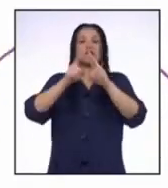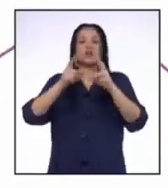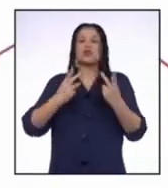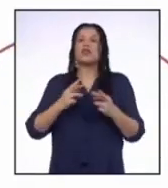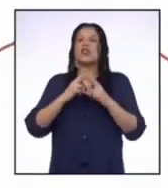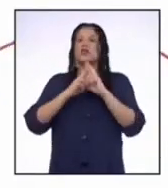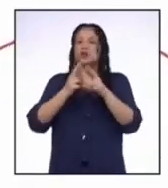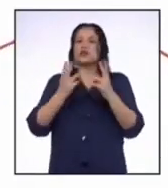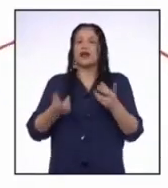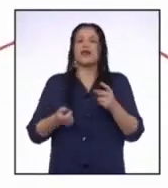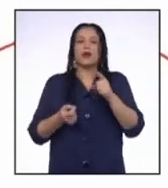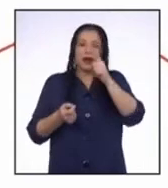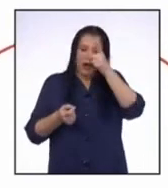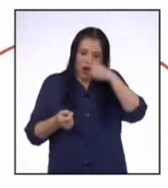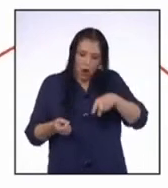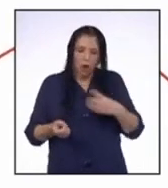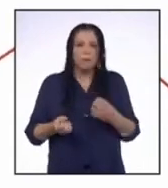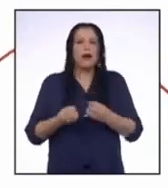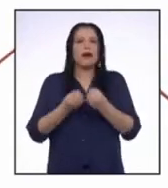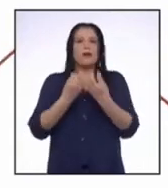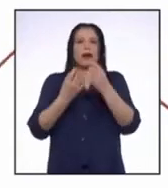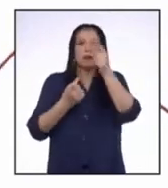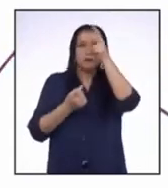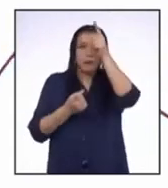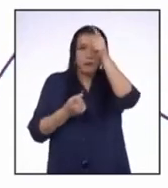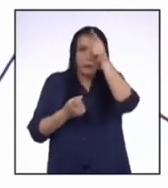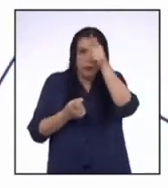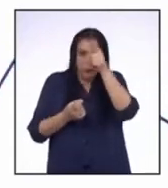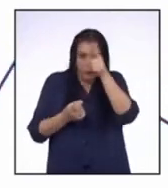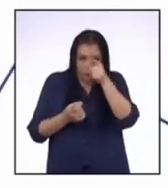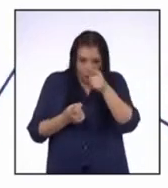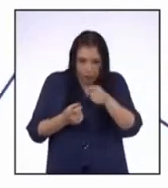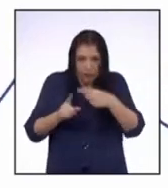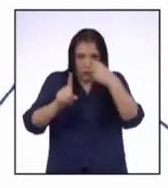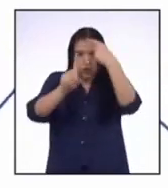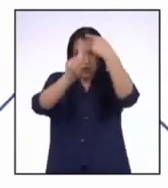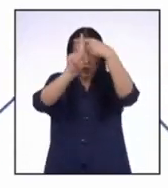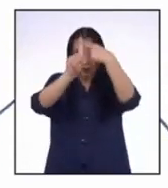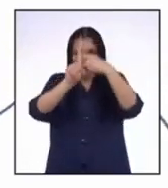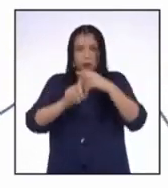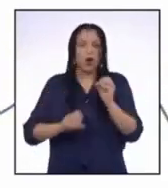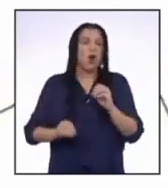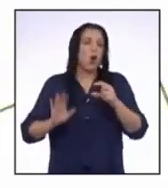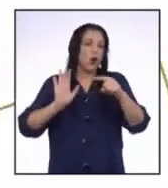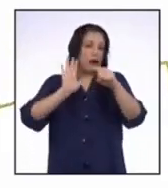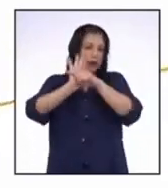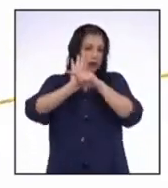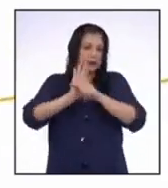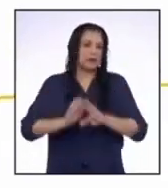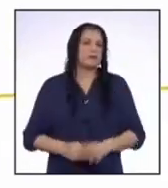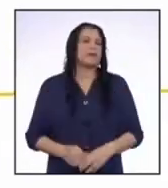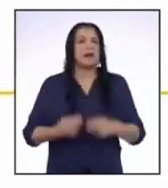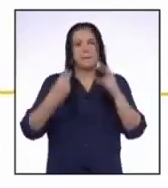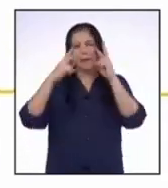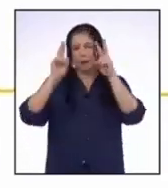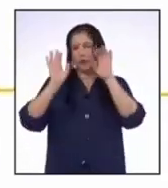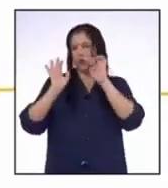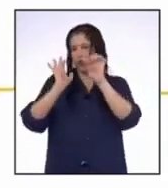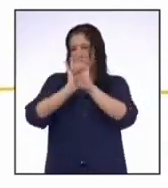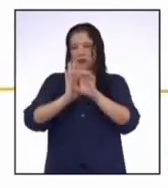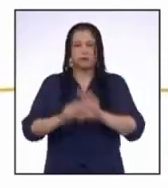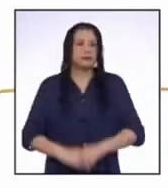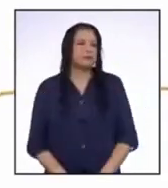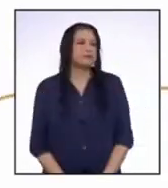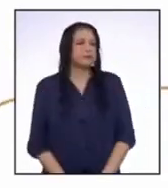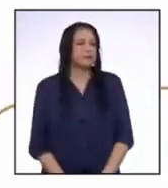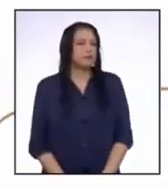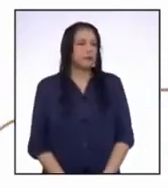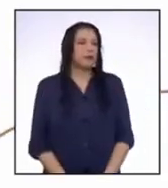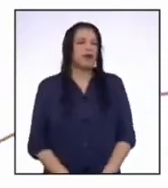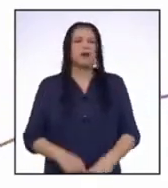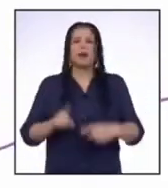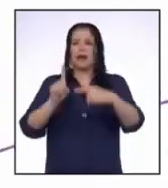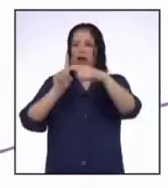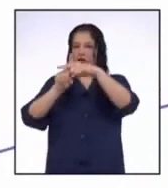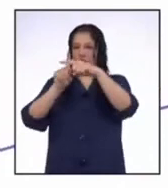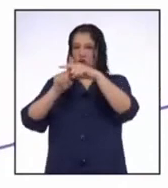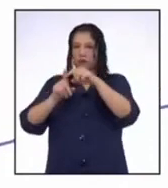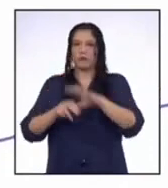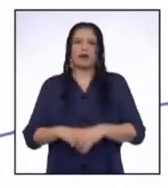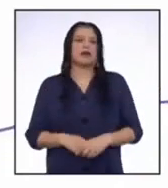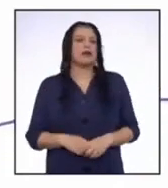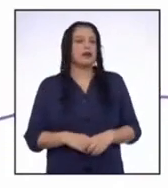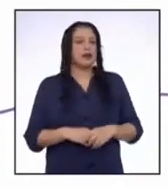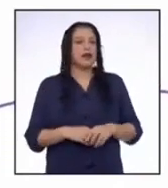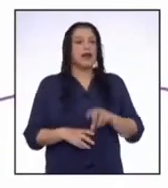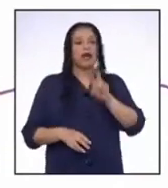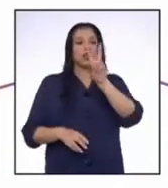coma debajo de la coma de los números que se sumaron o restaron. Veamos un ejemplo. Vamos a sumar 2